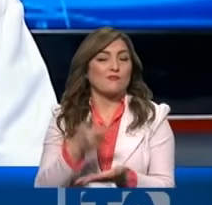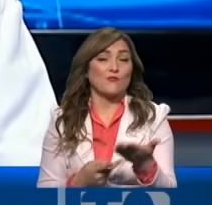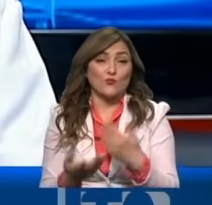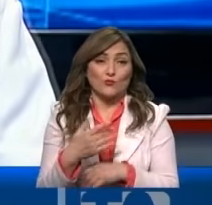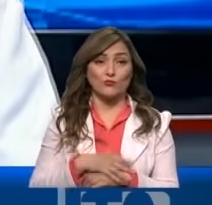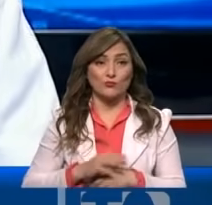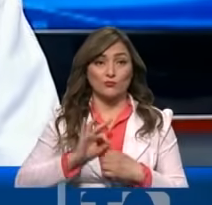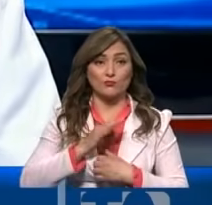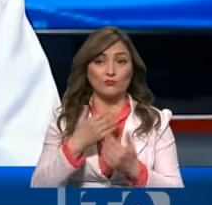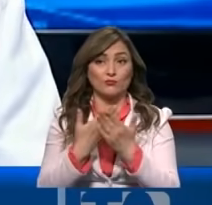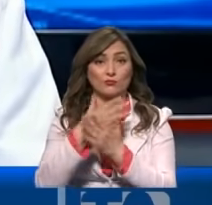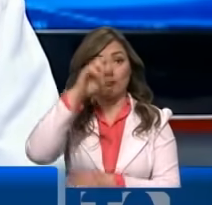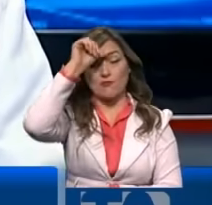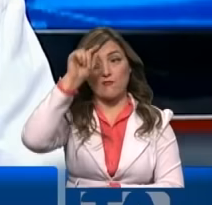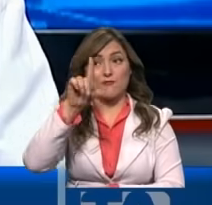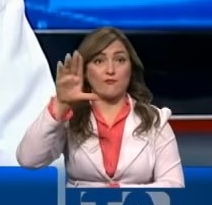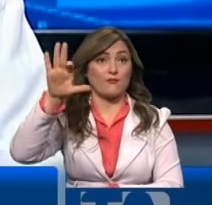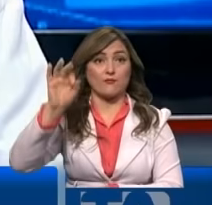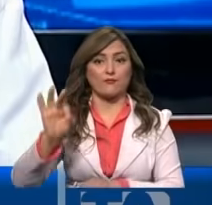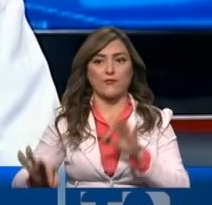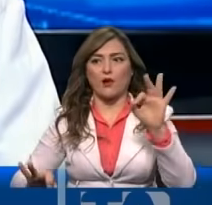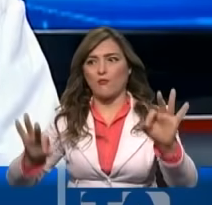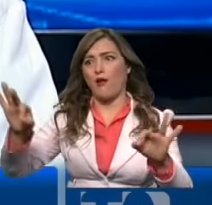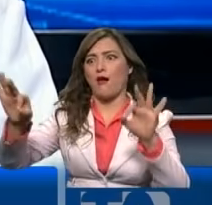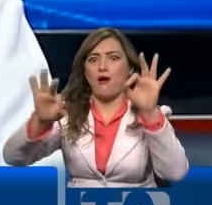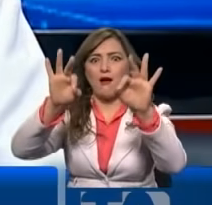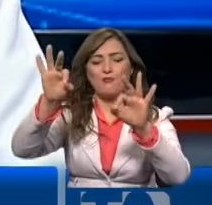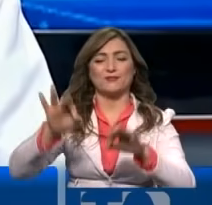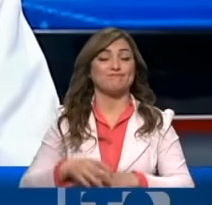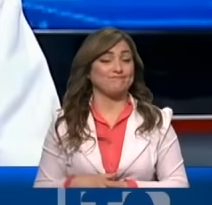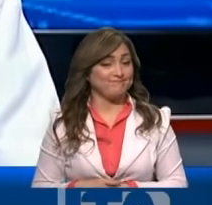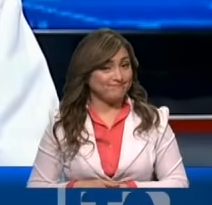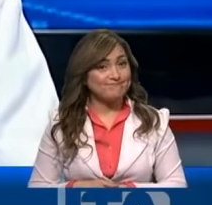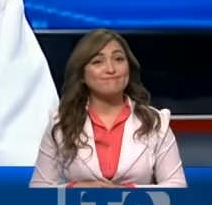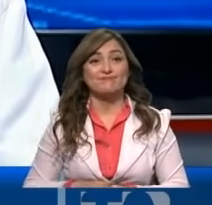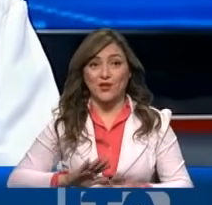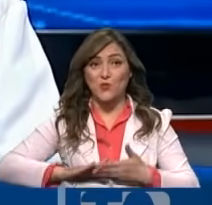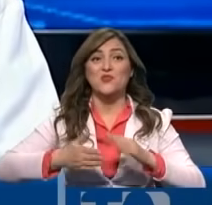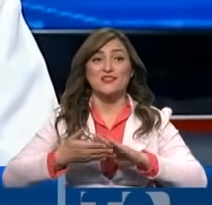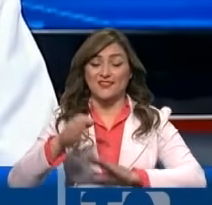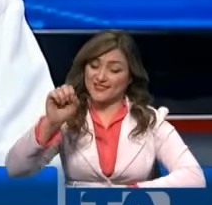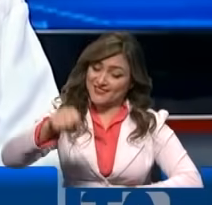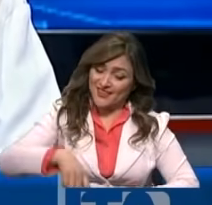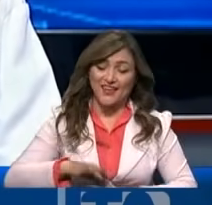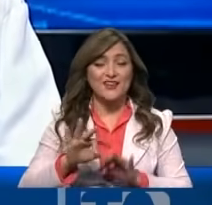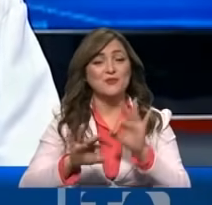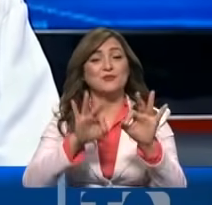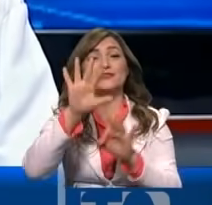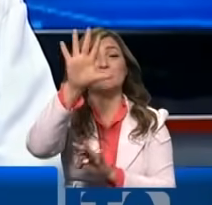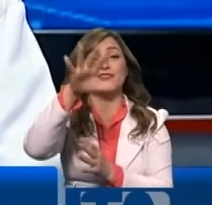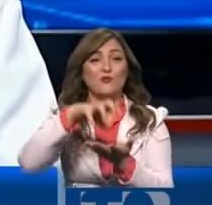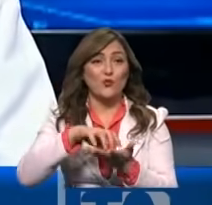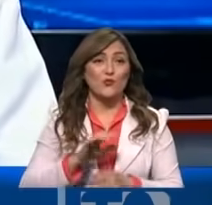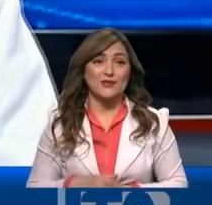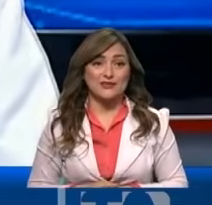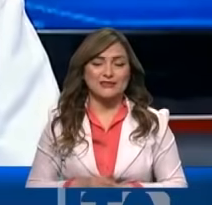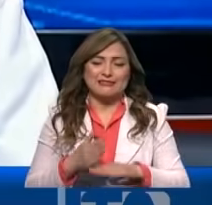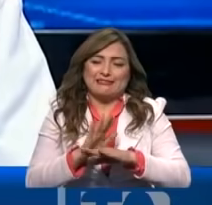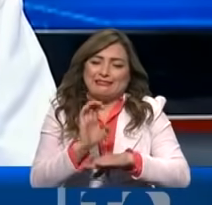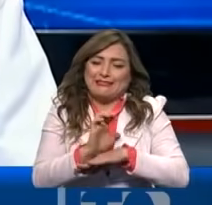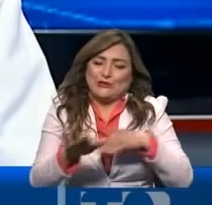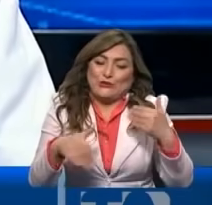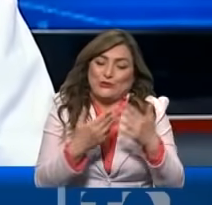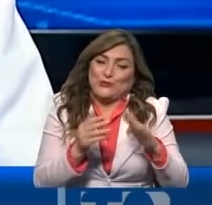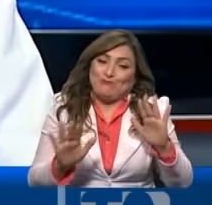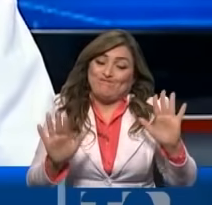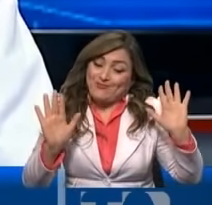Delta circulando, que indudablemente que sí está circulando, que sí hay transmisión comunitaria porque está dispersa en 5 provincias y tal vez en todo el país, y si a